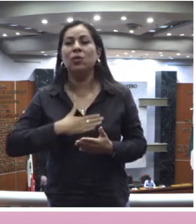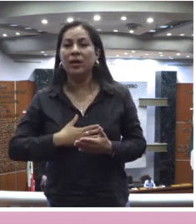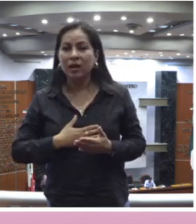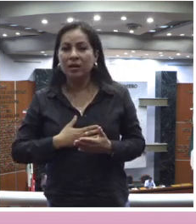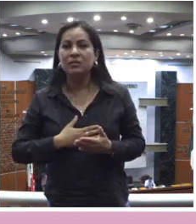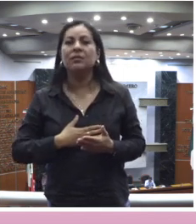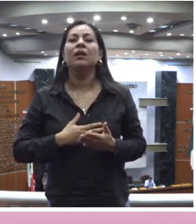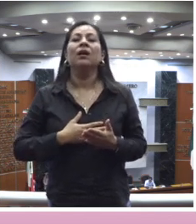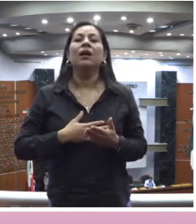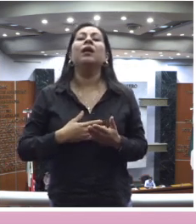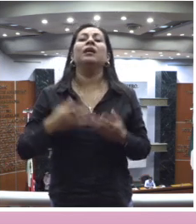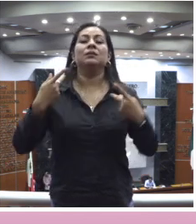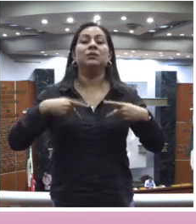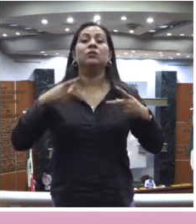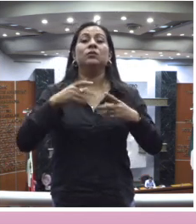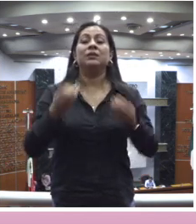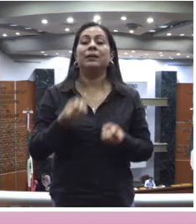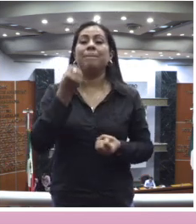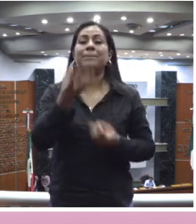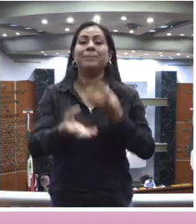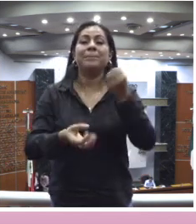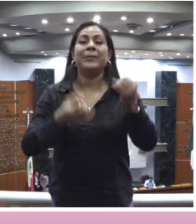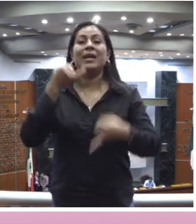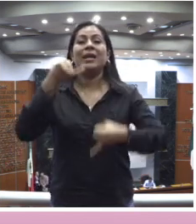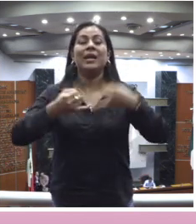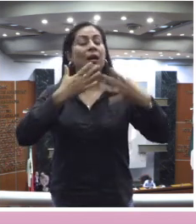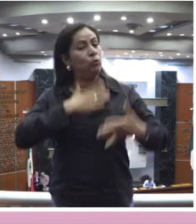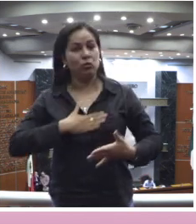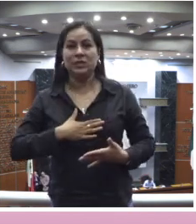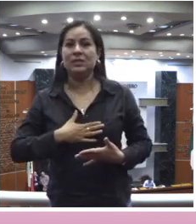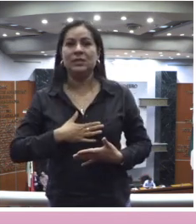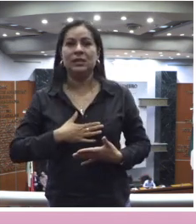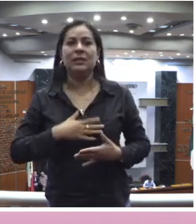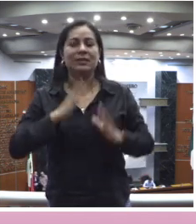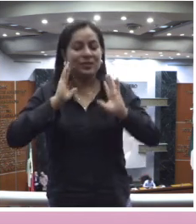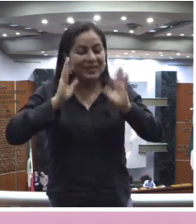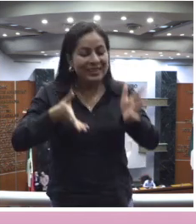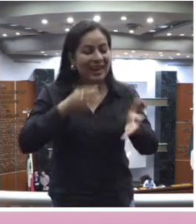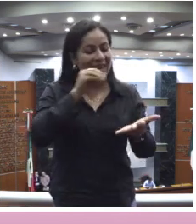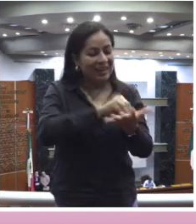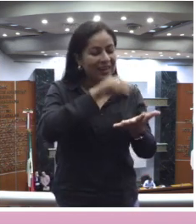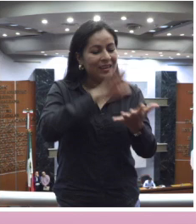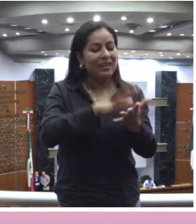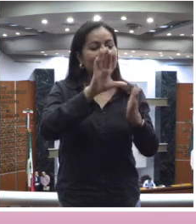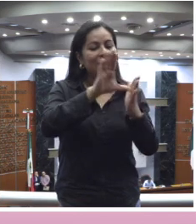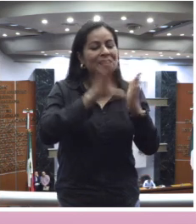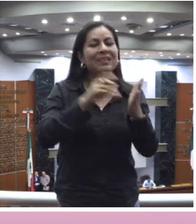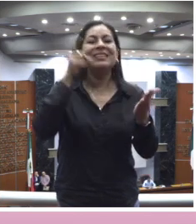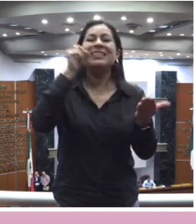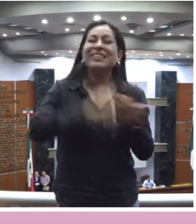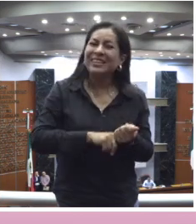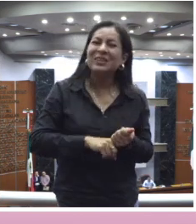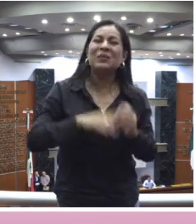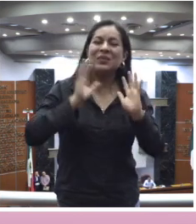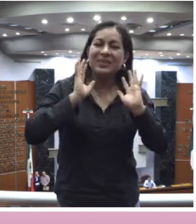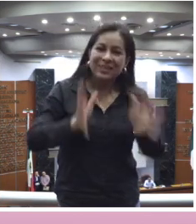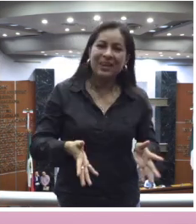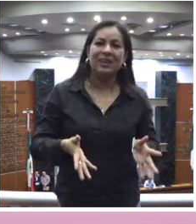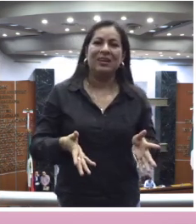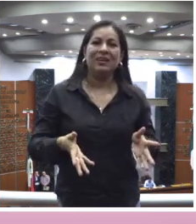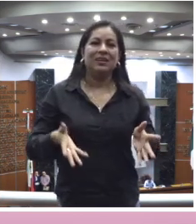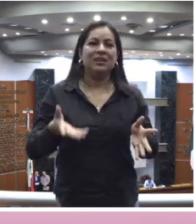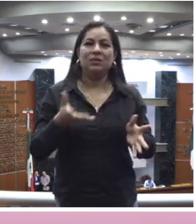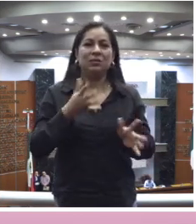los impartidores de justicia. Esto ya está, insisto, en nuestra Carta Magna y no están